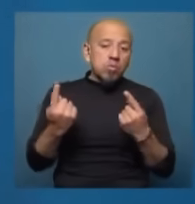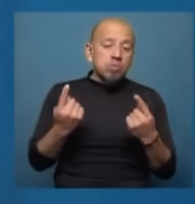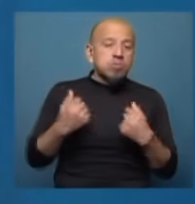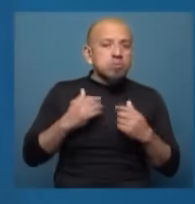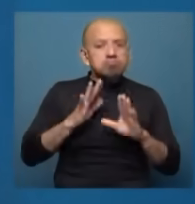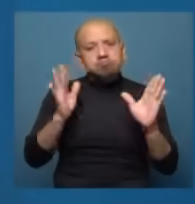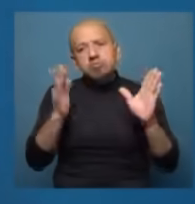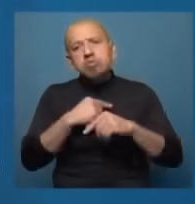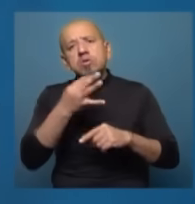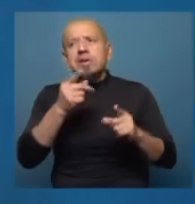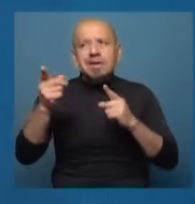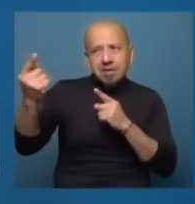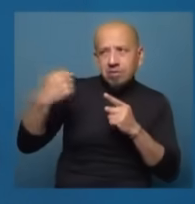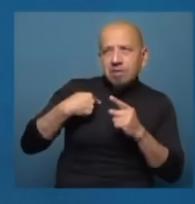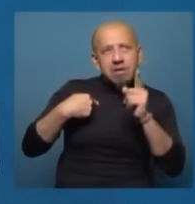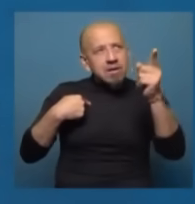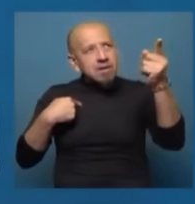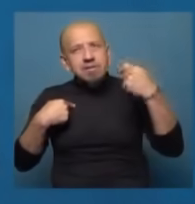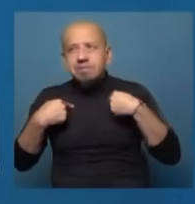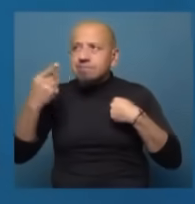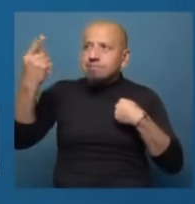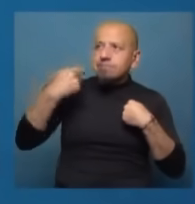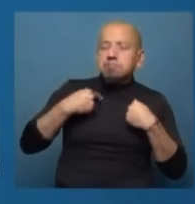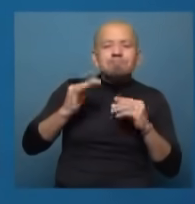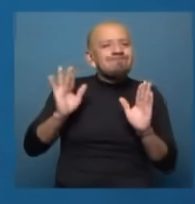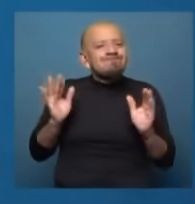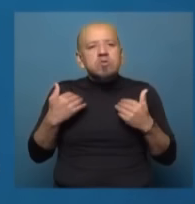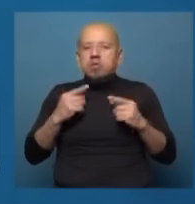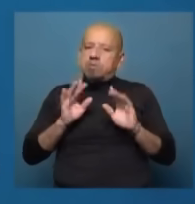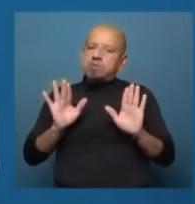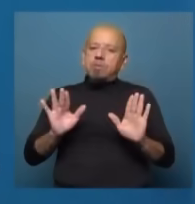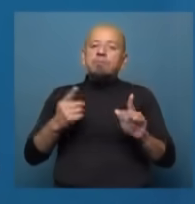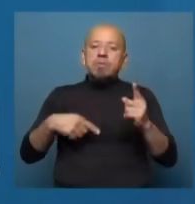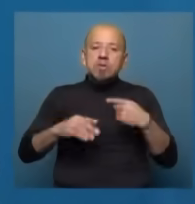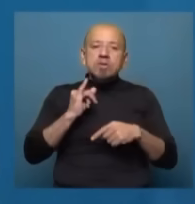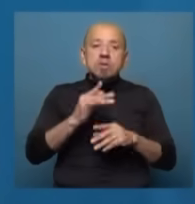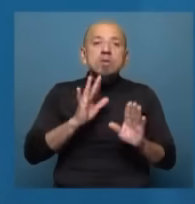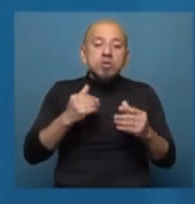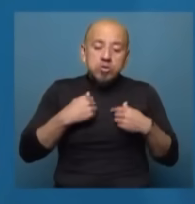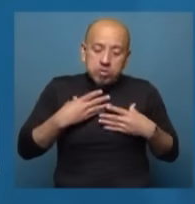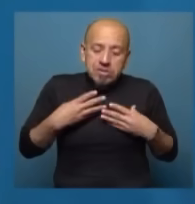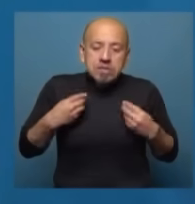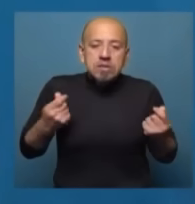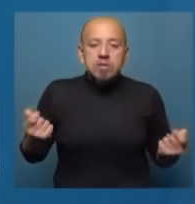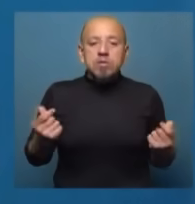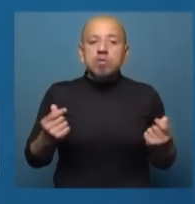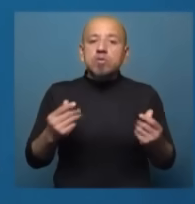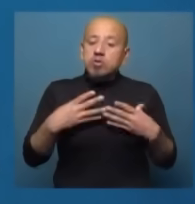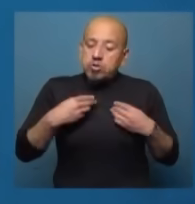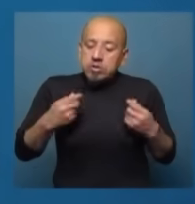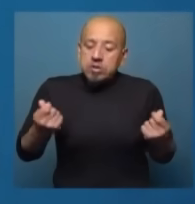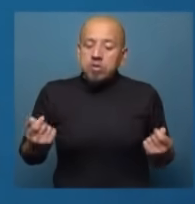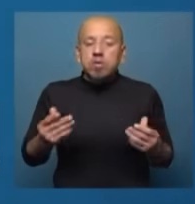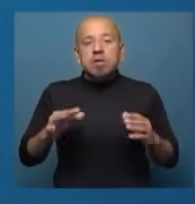no puedo decir ah Esto me lo hicieron por acá o me lo hicieron por esto no no puedo pero sí puedo decir cómo se vive se vive en su